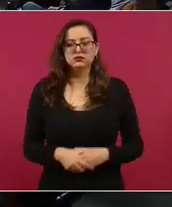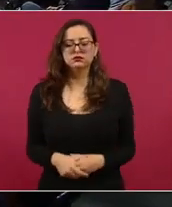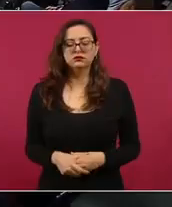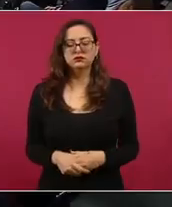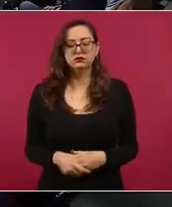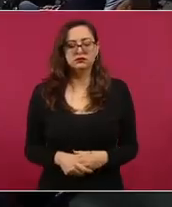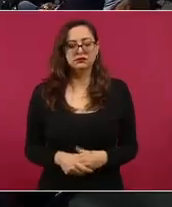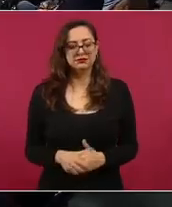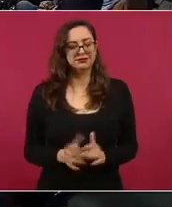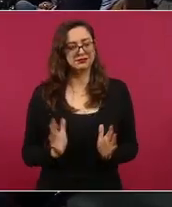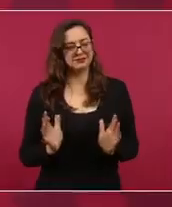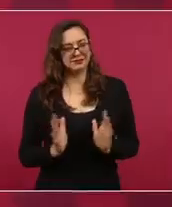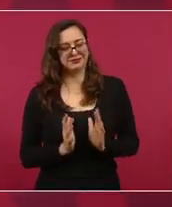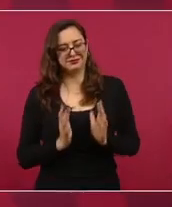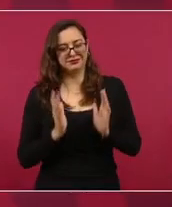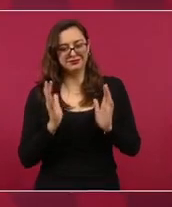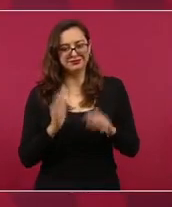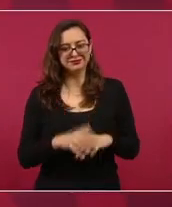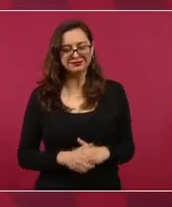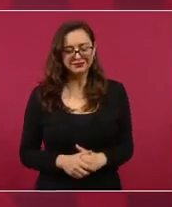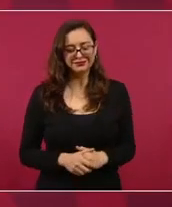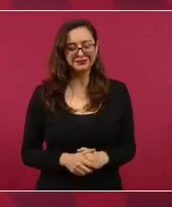hacia México.